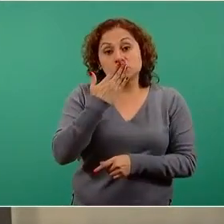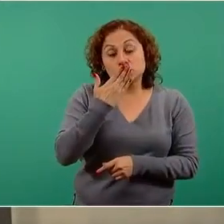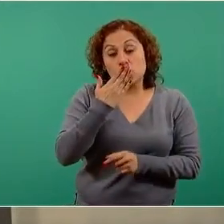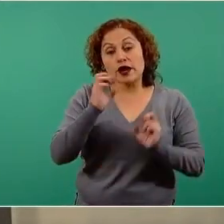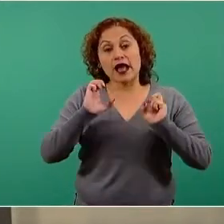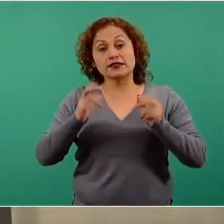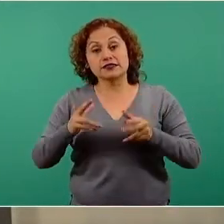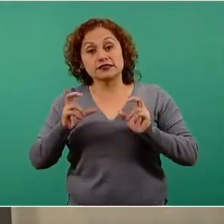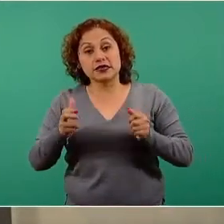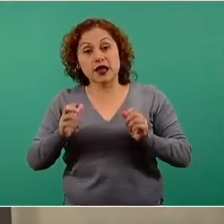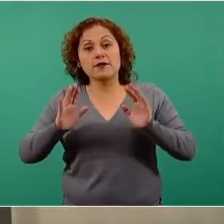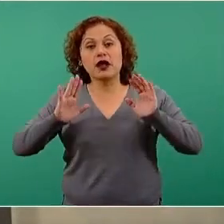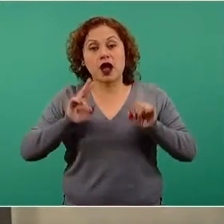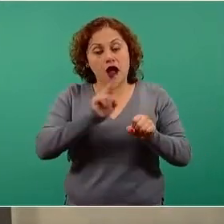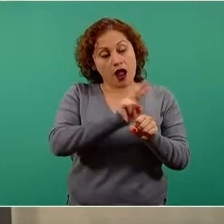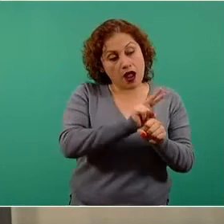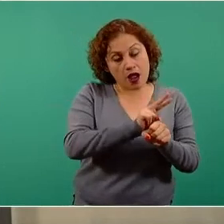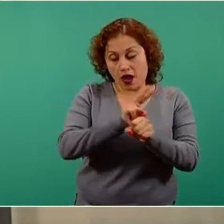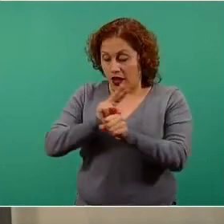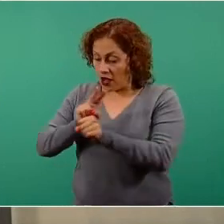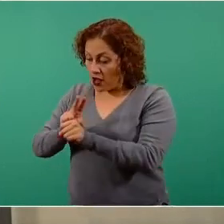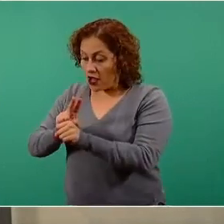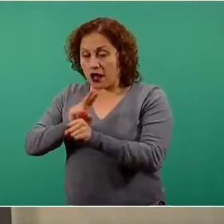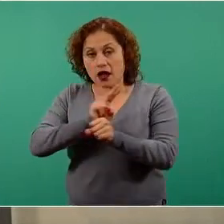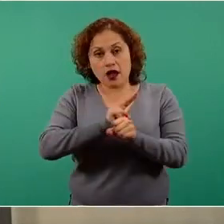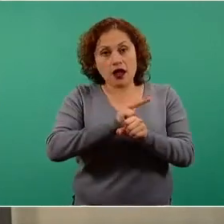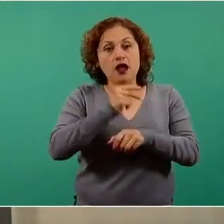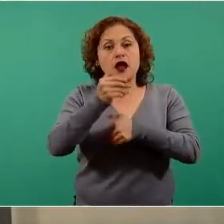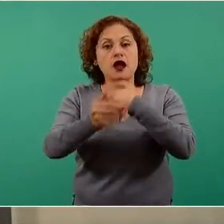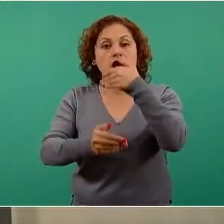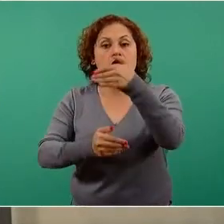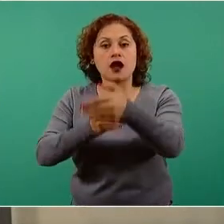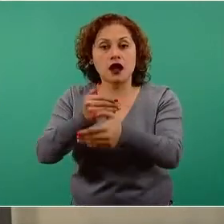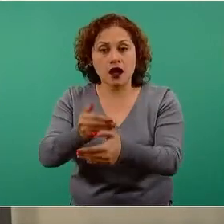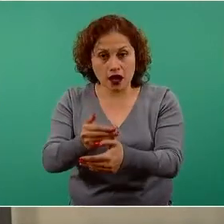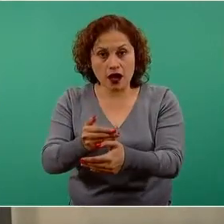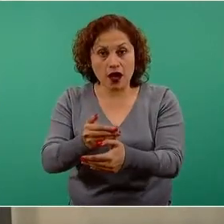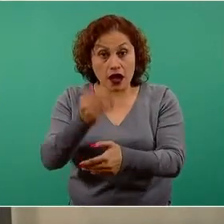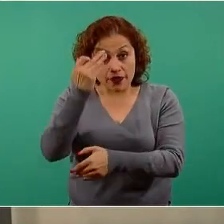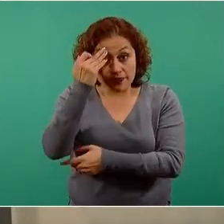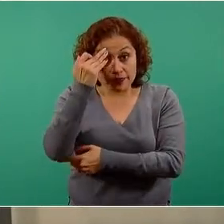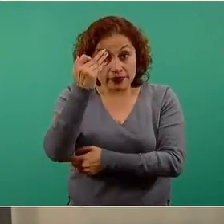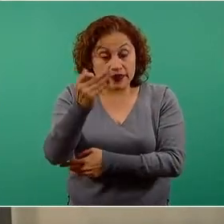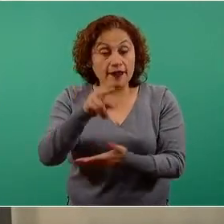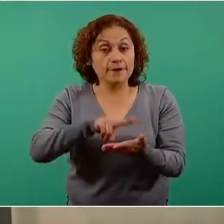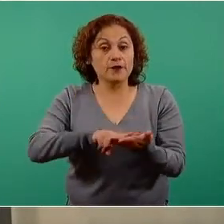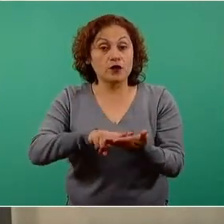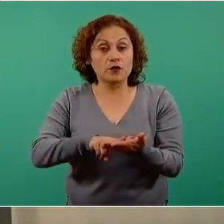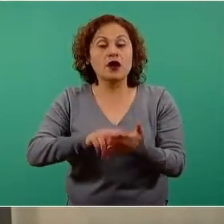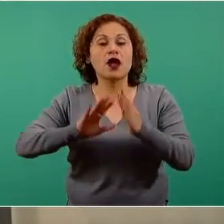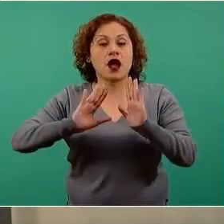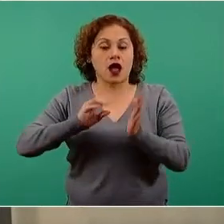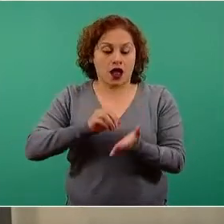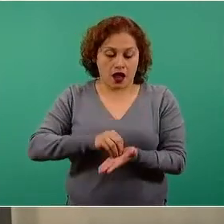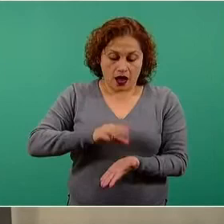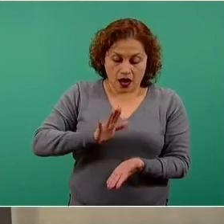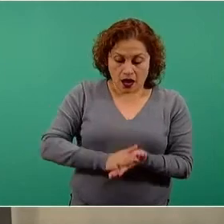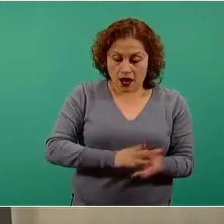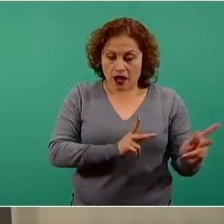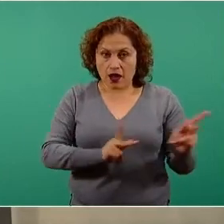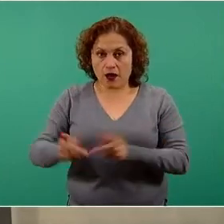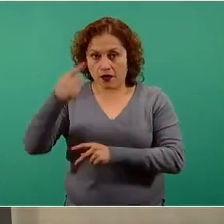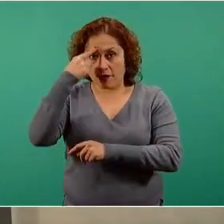pocas días o semanas estaremos considerando la planeación correspondiente para la oportunidad de vacunar al